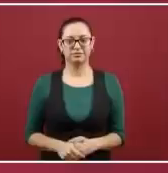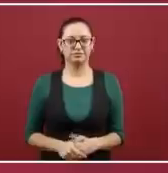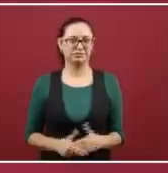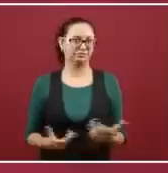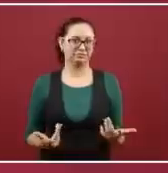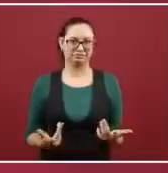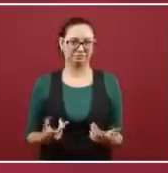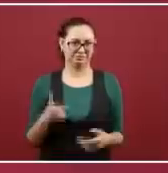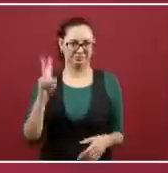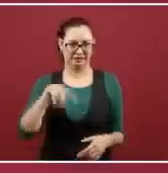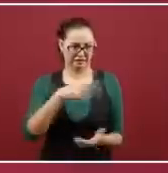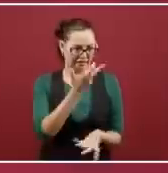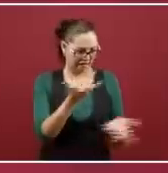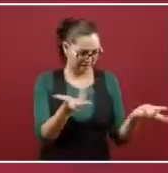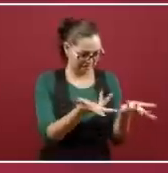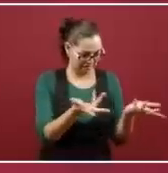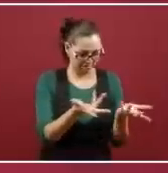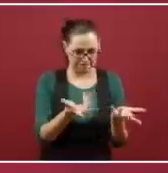incongruencias